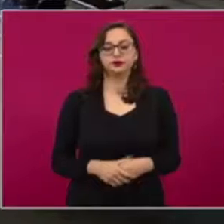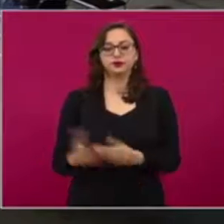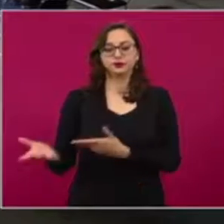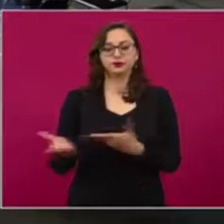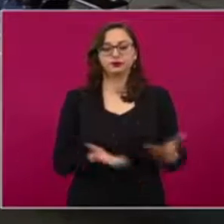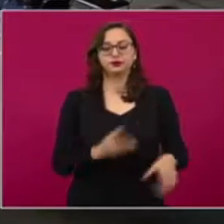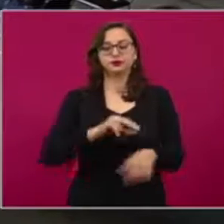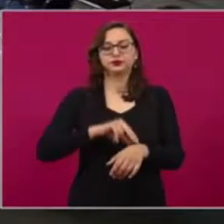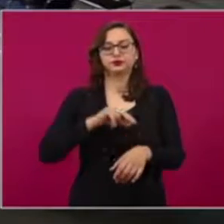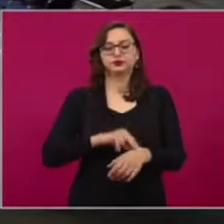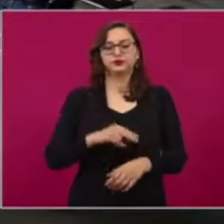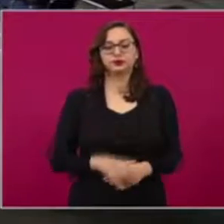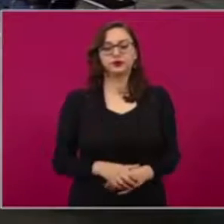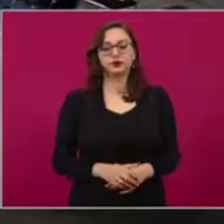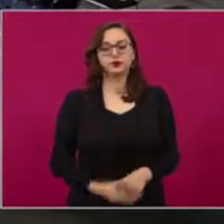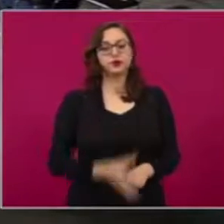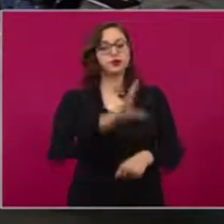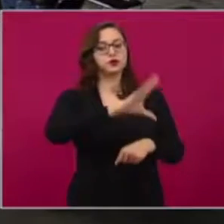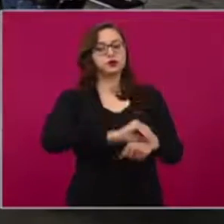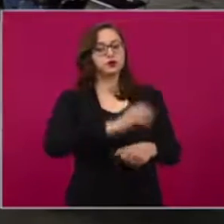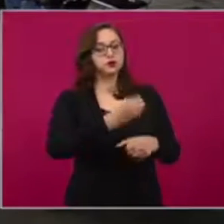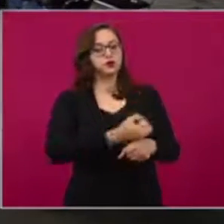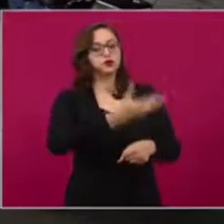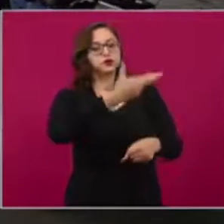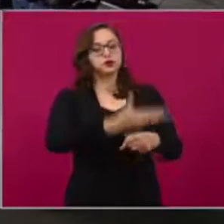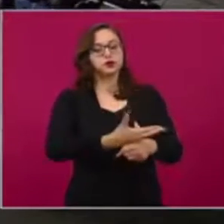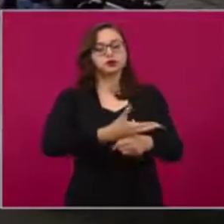Con su permiso, señor secretario.